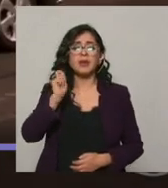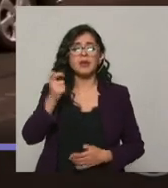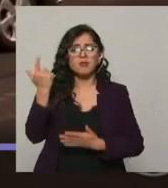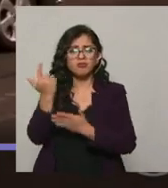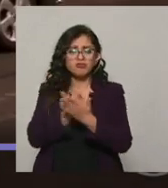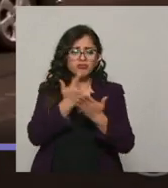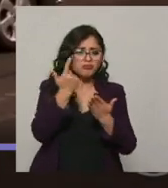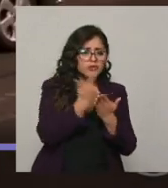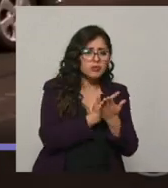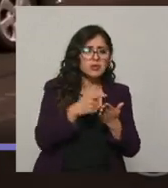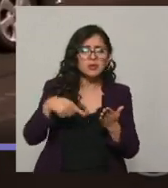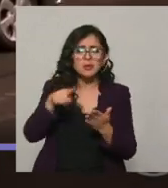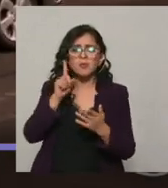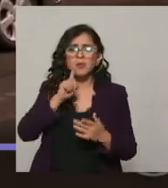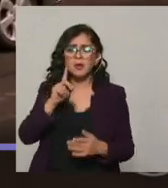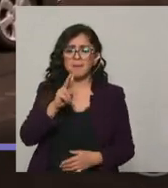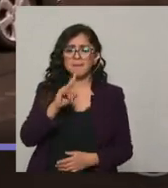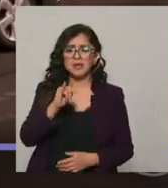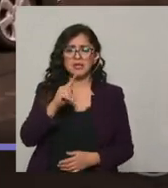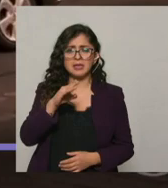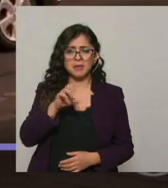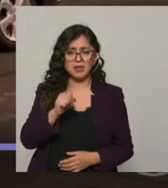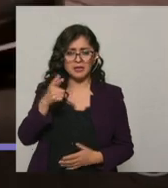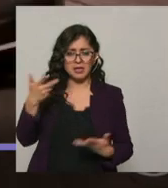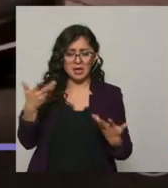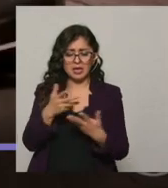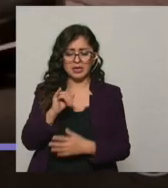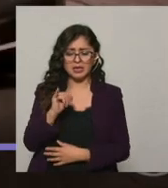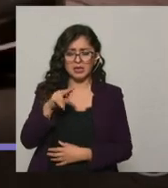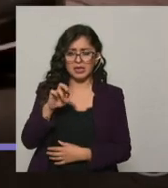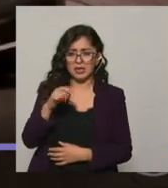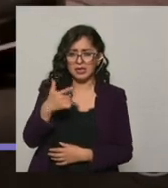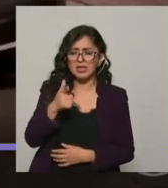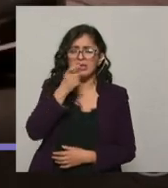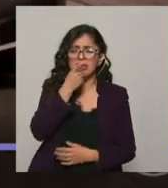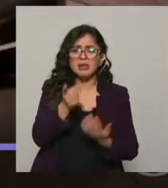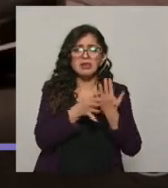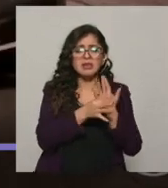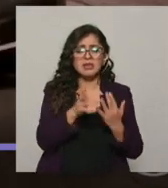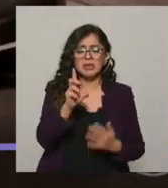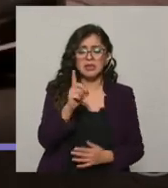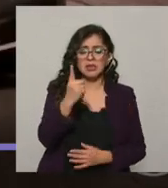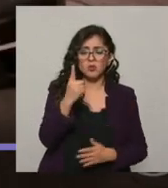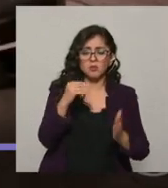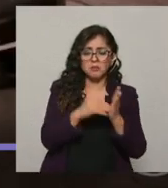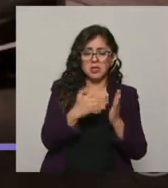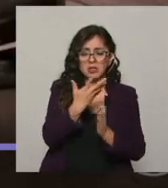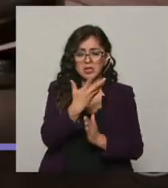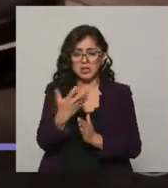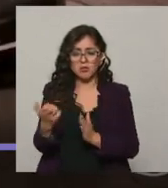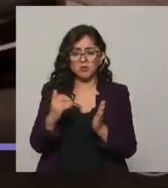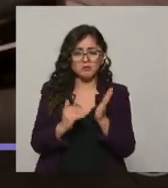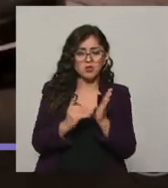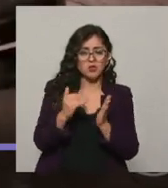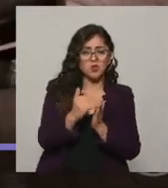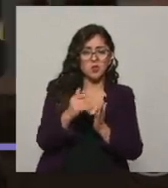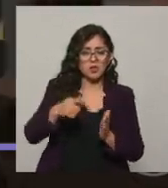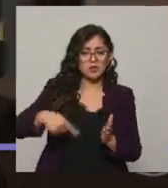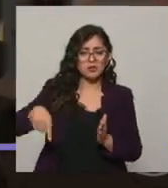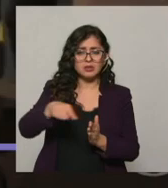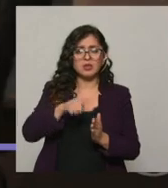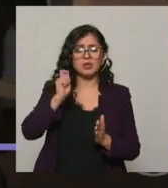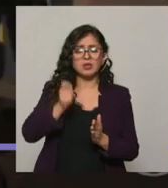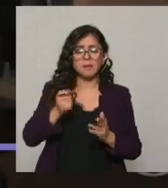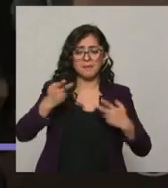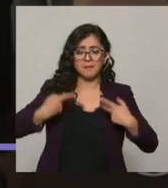que realiza el INEGI. Ahí se desprende que son 31.500 millones de pesos lo que le cuesta